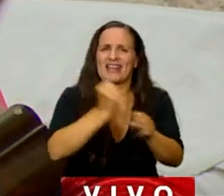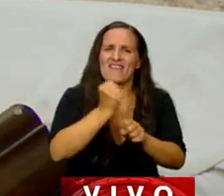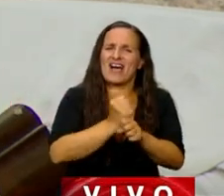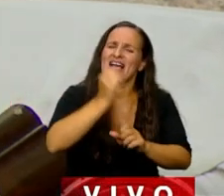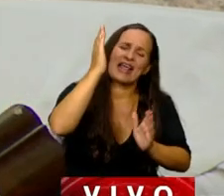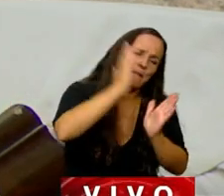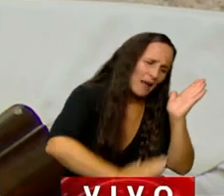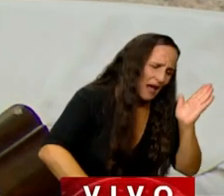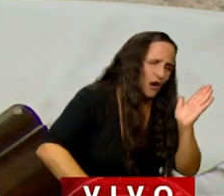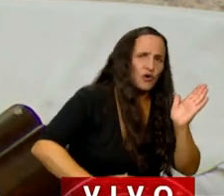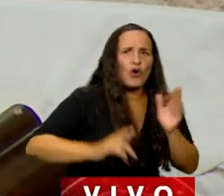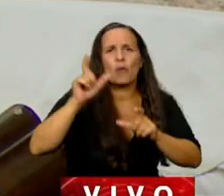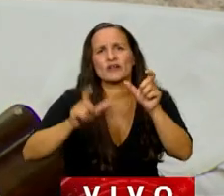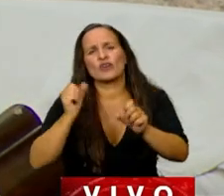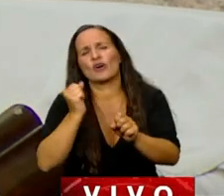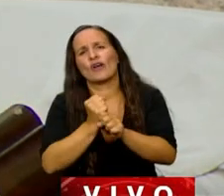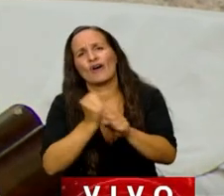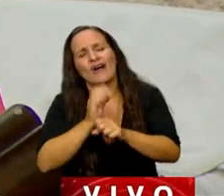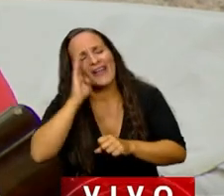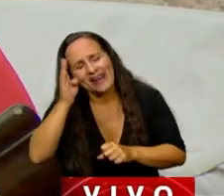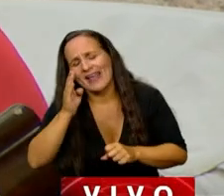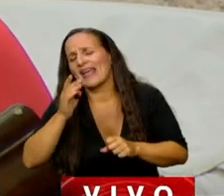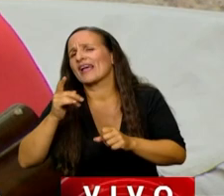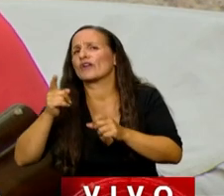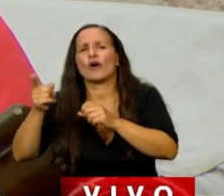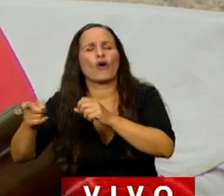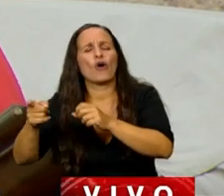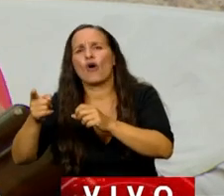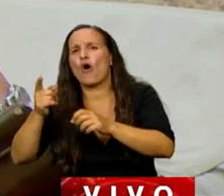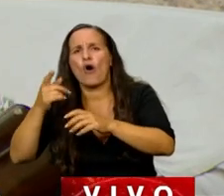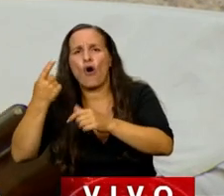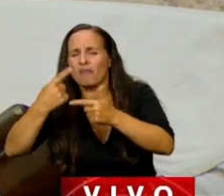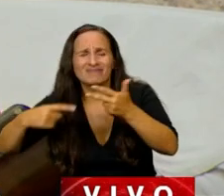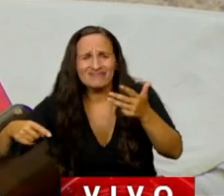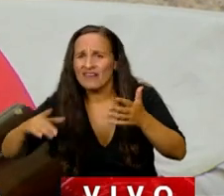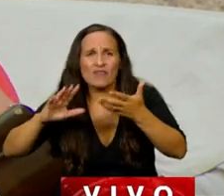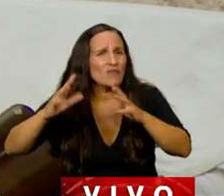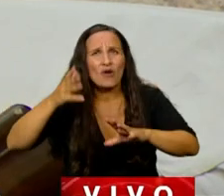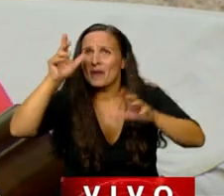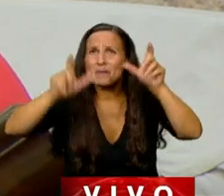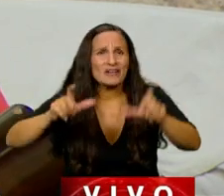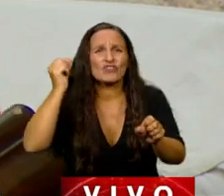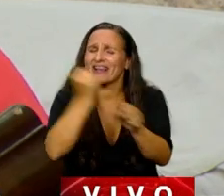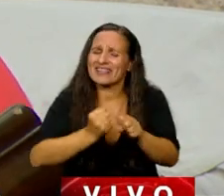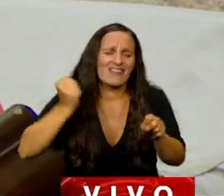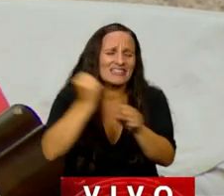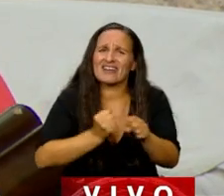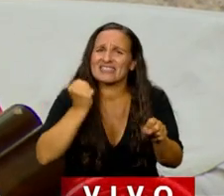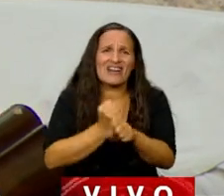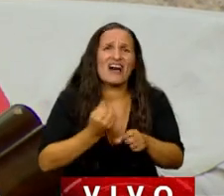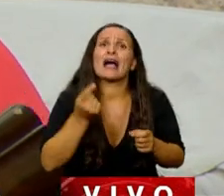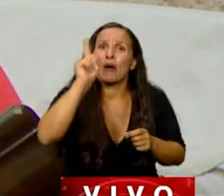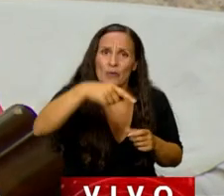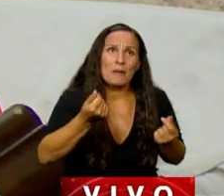blanco, no registrados, bajo el fraude laboral, pero siempre poniendo el hombro y creando la riqueza